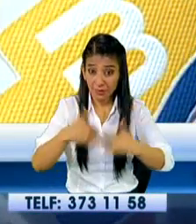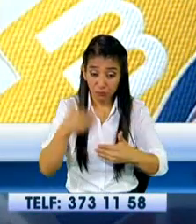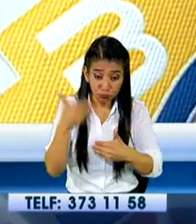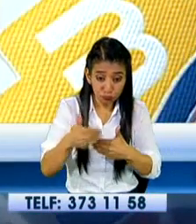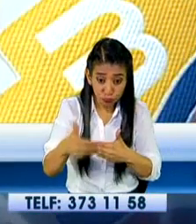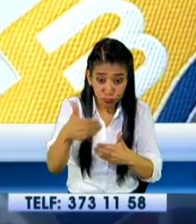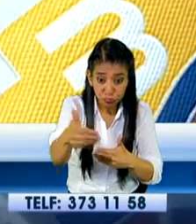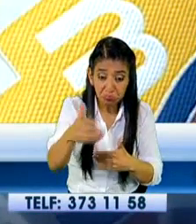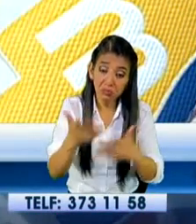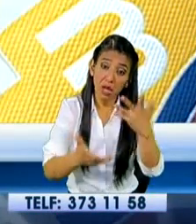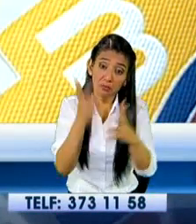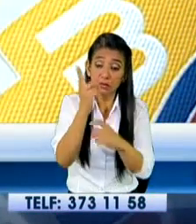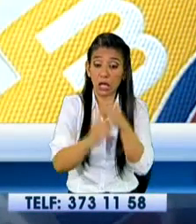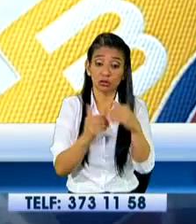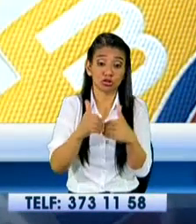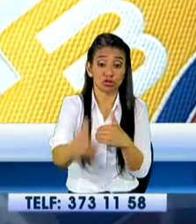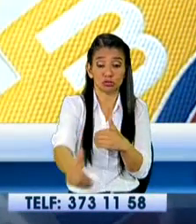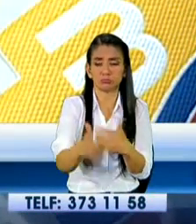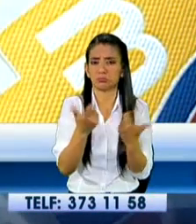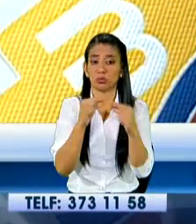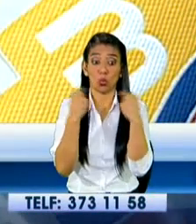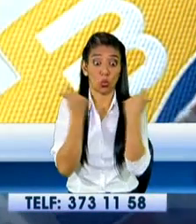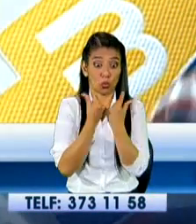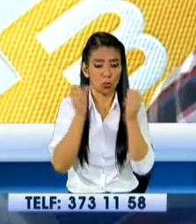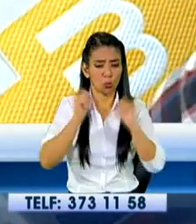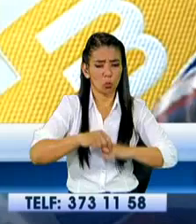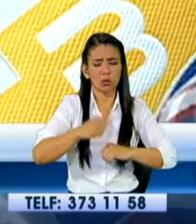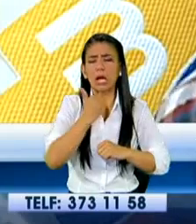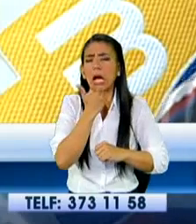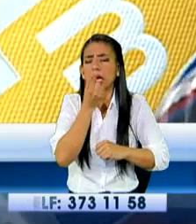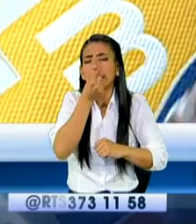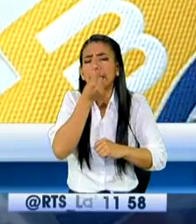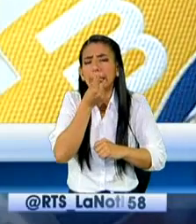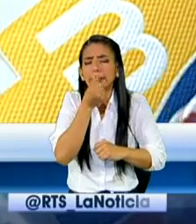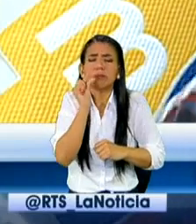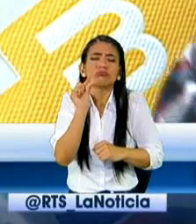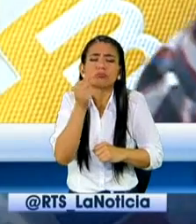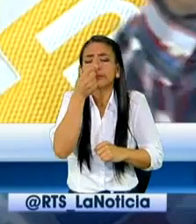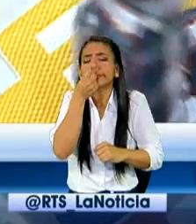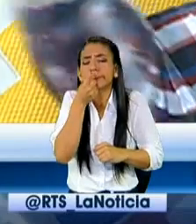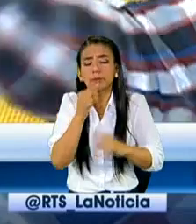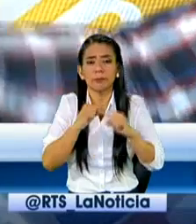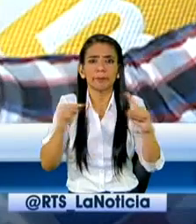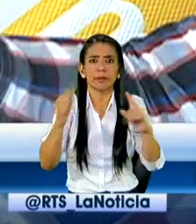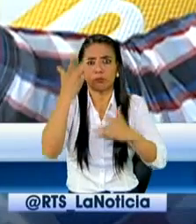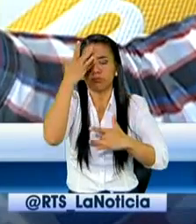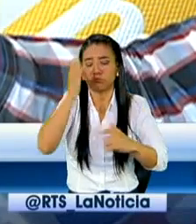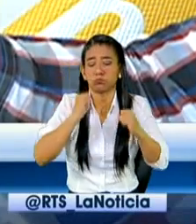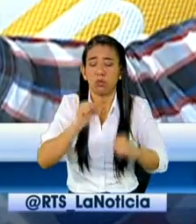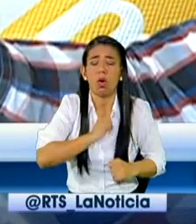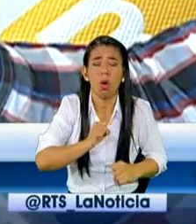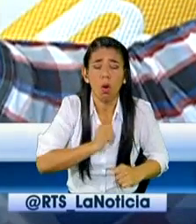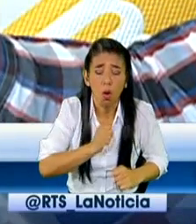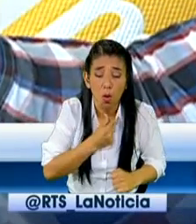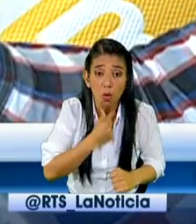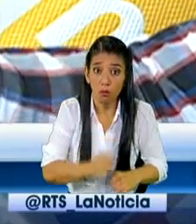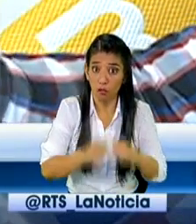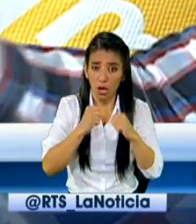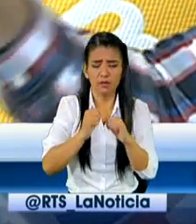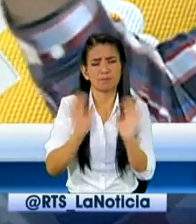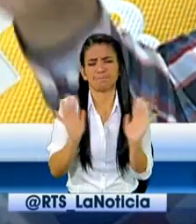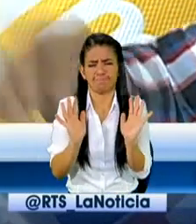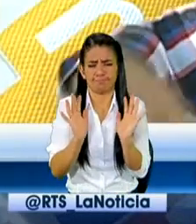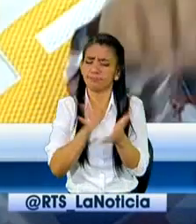ser que estas personas, estos grupos más sensibles, puedan tener tal vez alguna gripe leve, pero no va a terminar en una infección respiratoria aguda